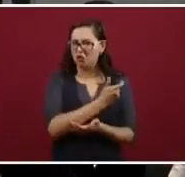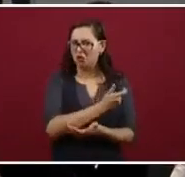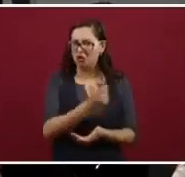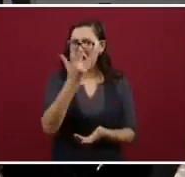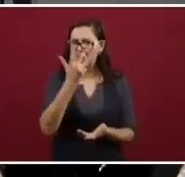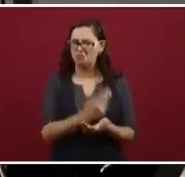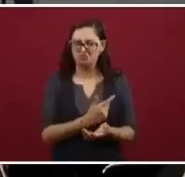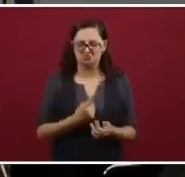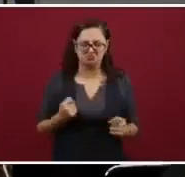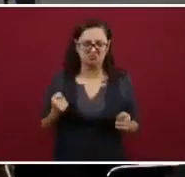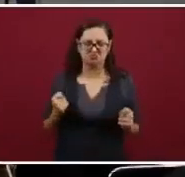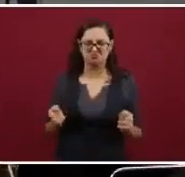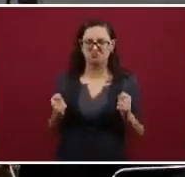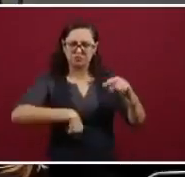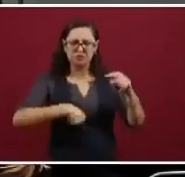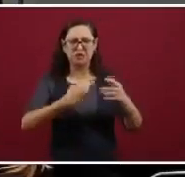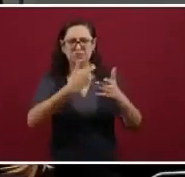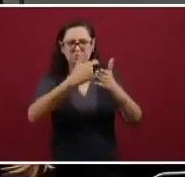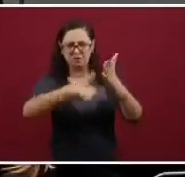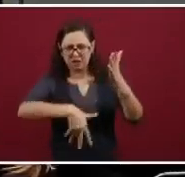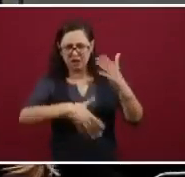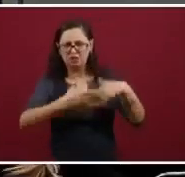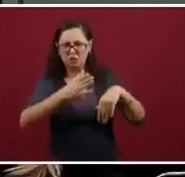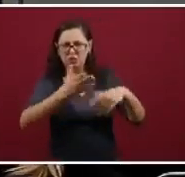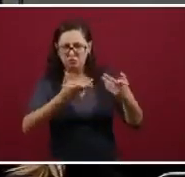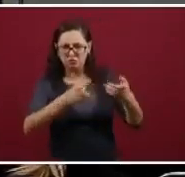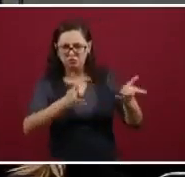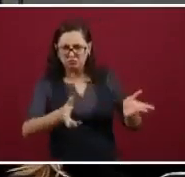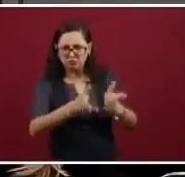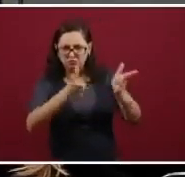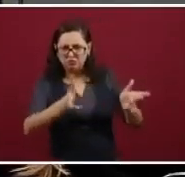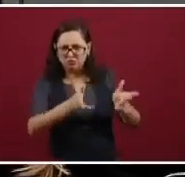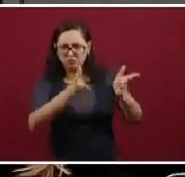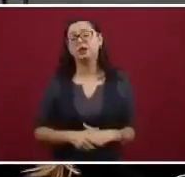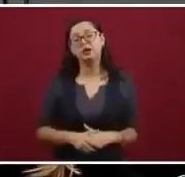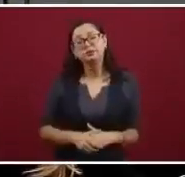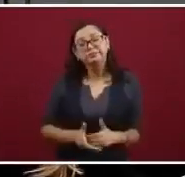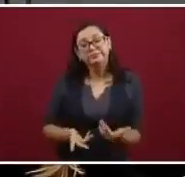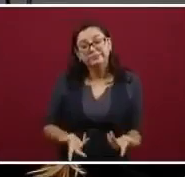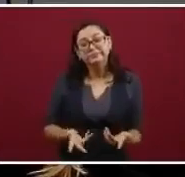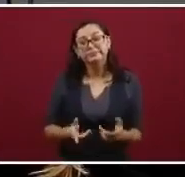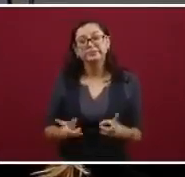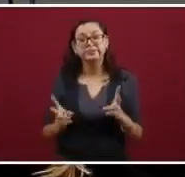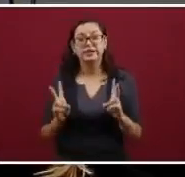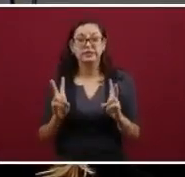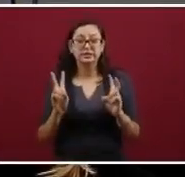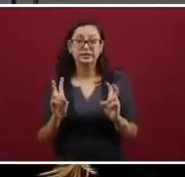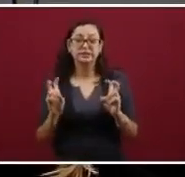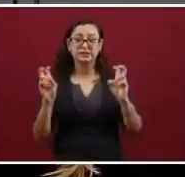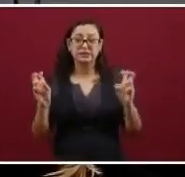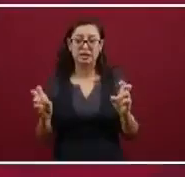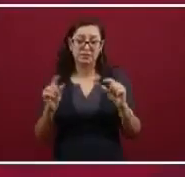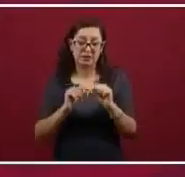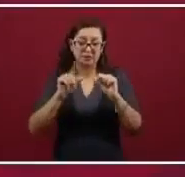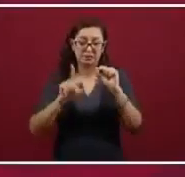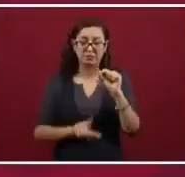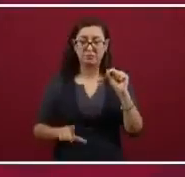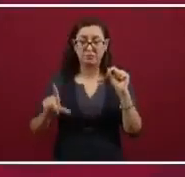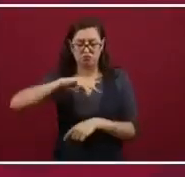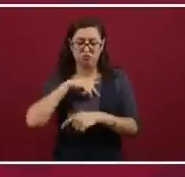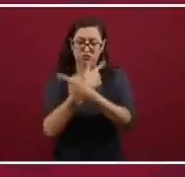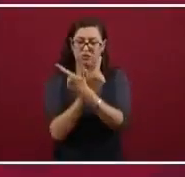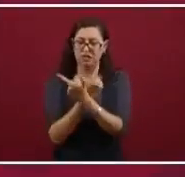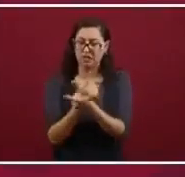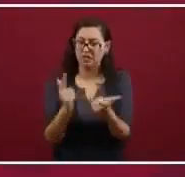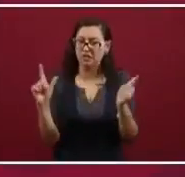a bajar los precios para beneficiar a los ciudadanos? Hay que subrayar que en México vivimos un libre mercado y la fuerza en el mercado la ejercemos los